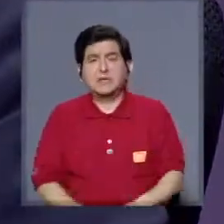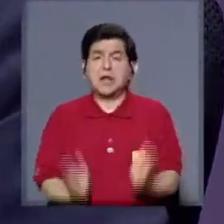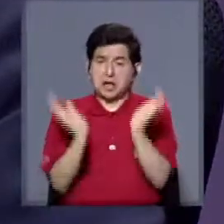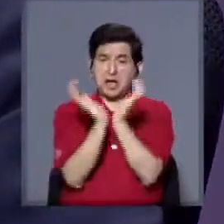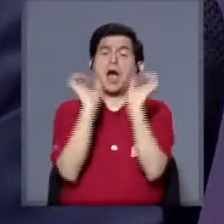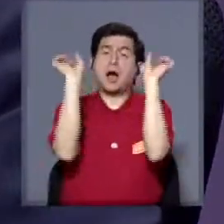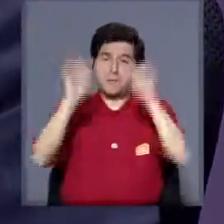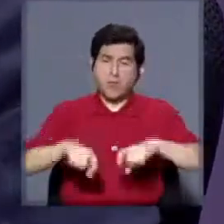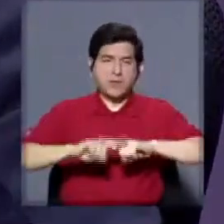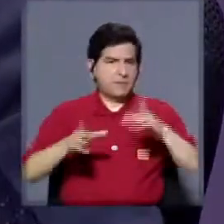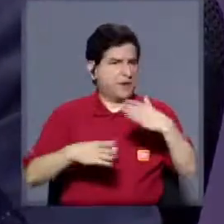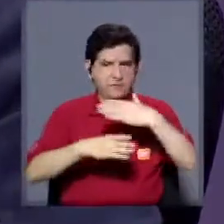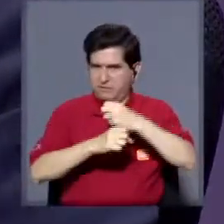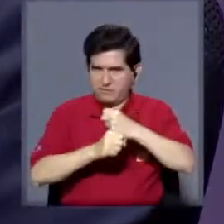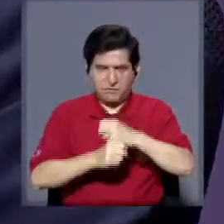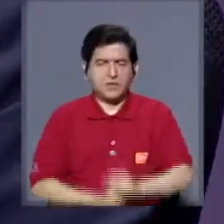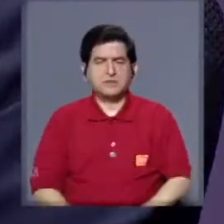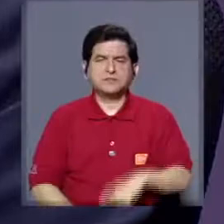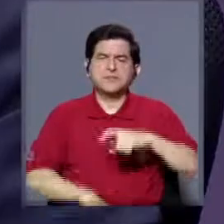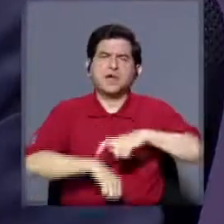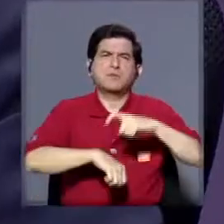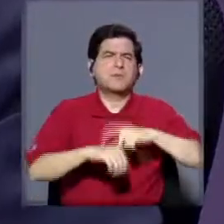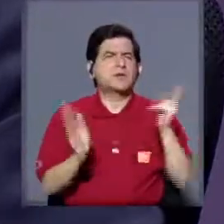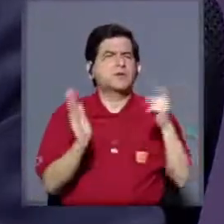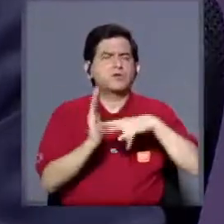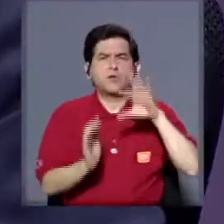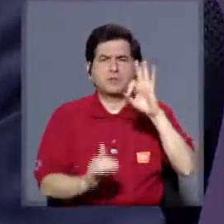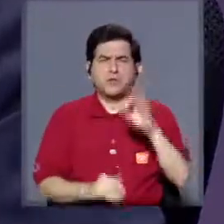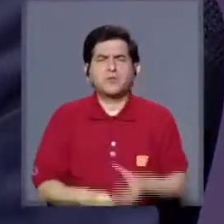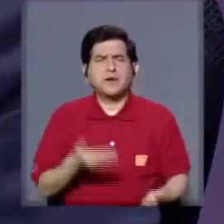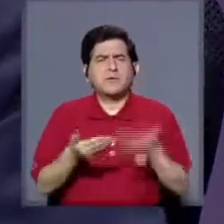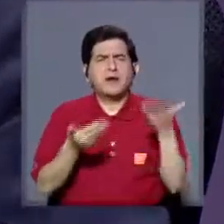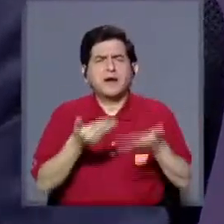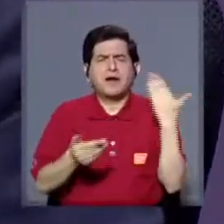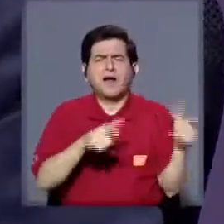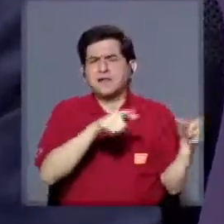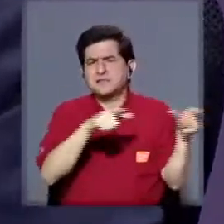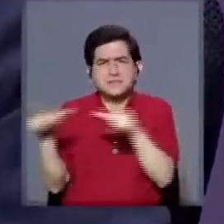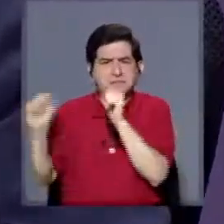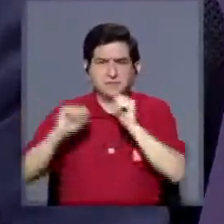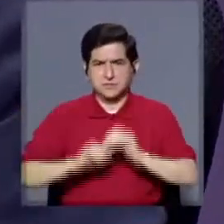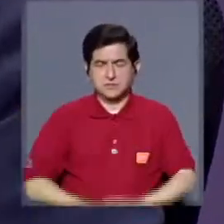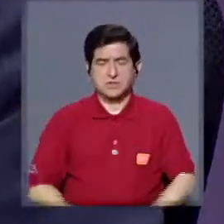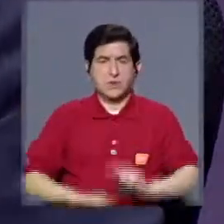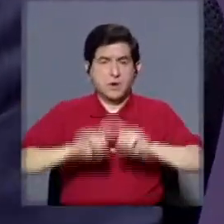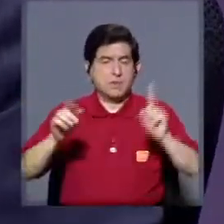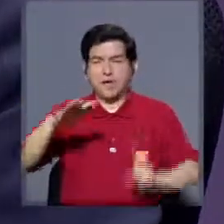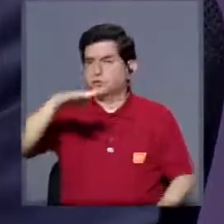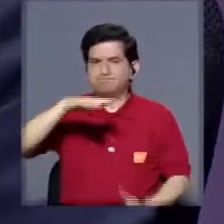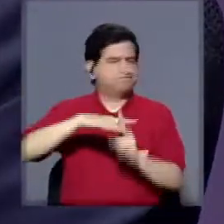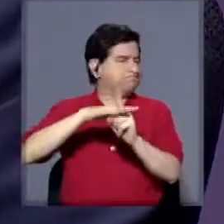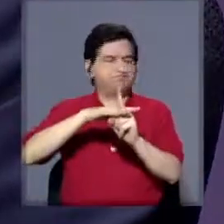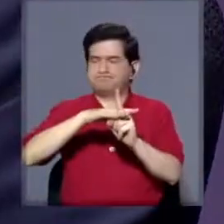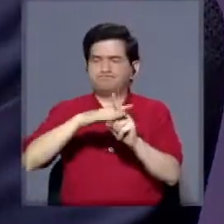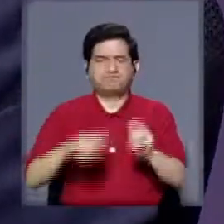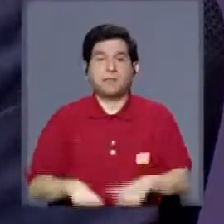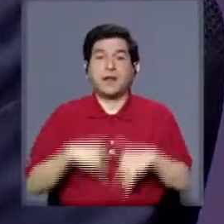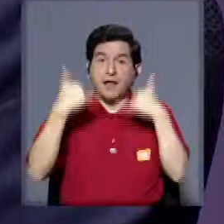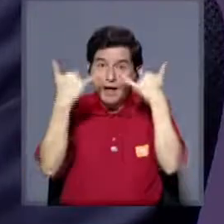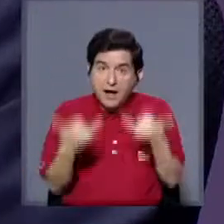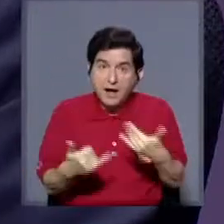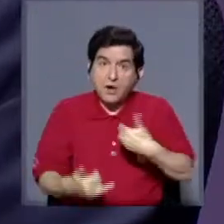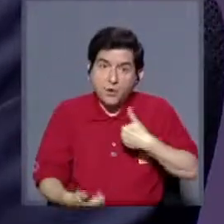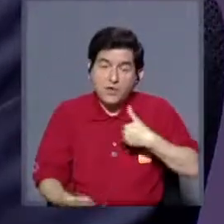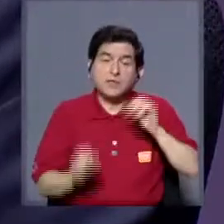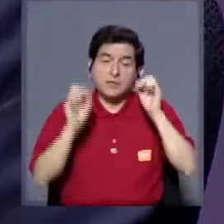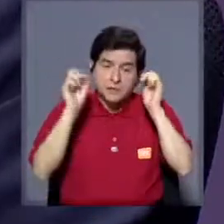podría hacer no lo ha hecho en algún momento en el 2009 estaba casi listo el protocolo no salió y bueno ahora tenemos